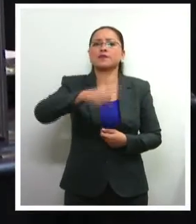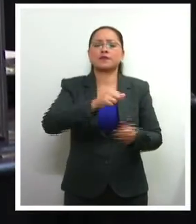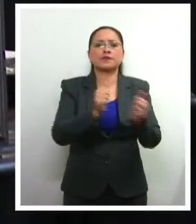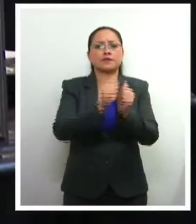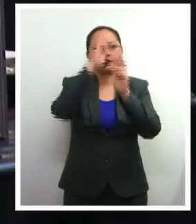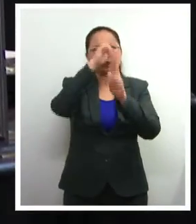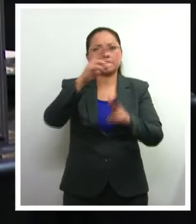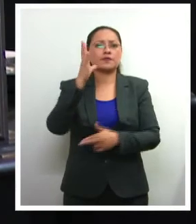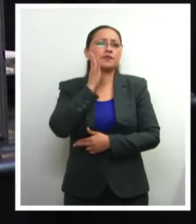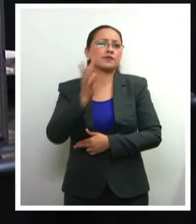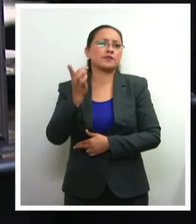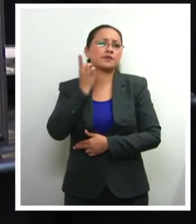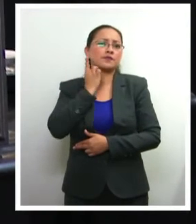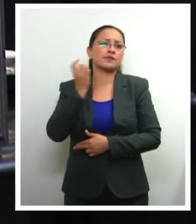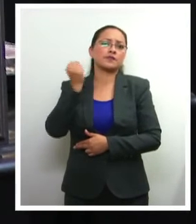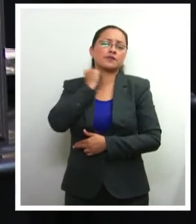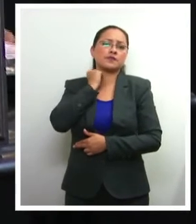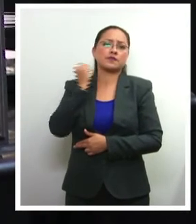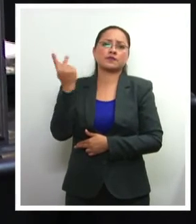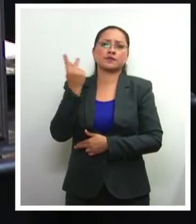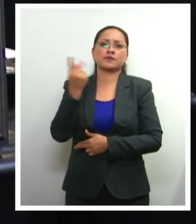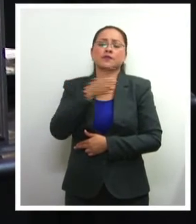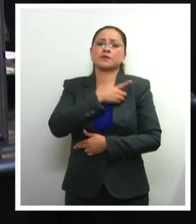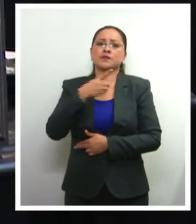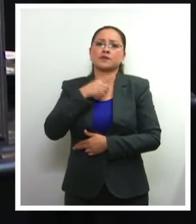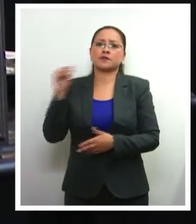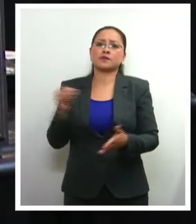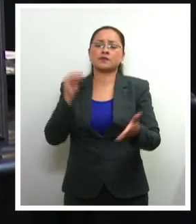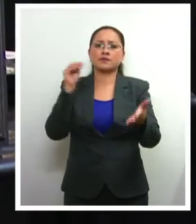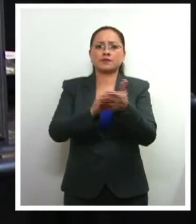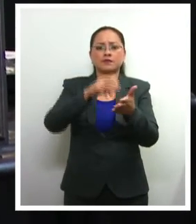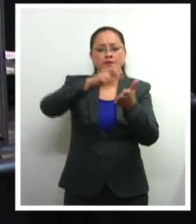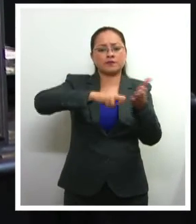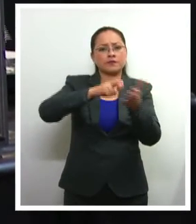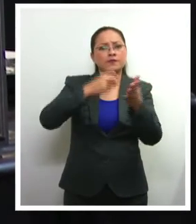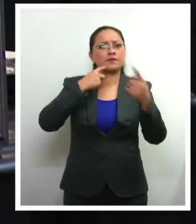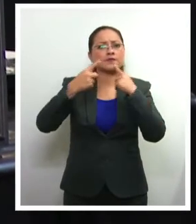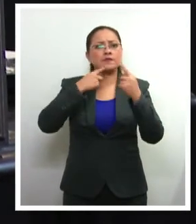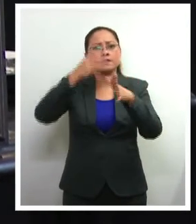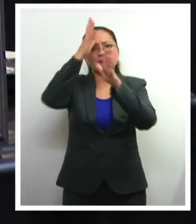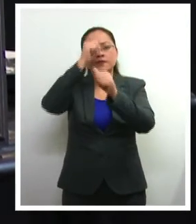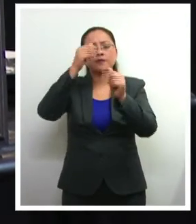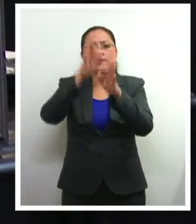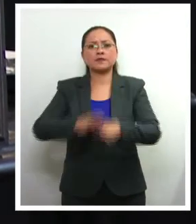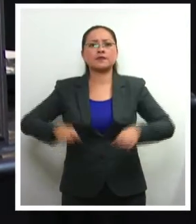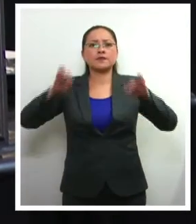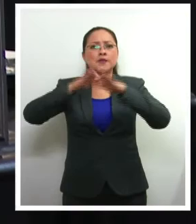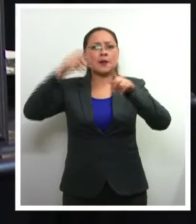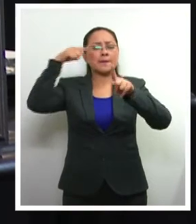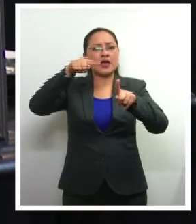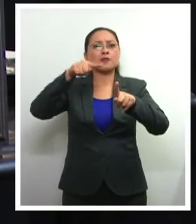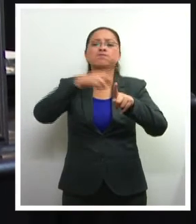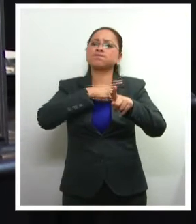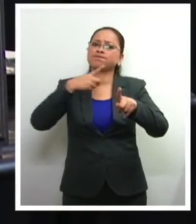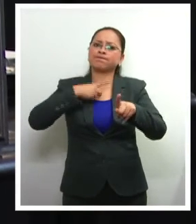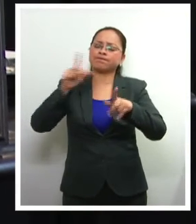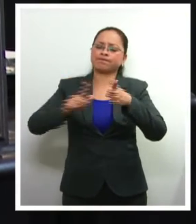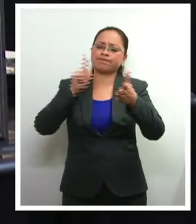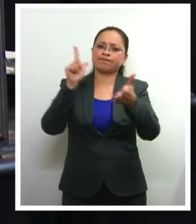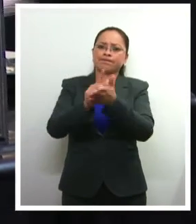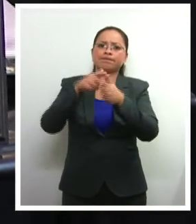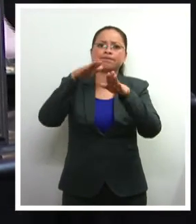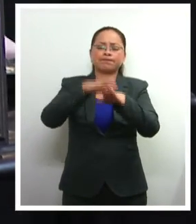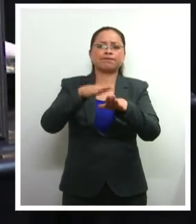a las cámaras de diputados y senadores a reformar los debates y los acuerdos necesarios a fin de extender la reforma